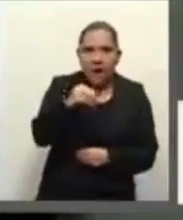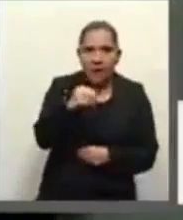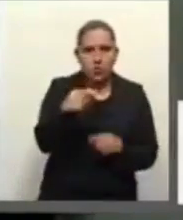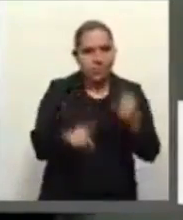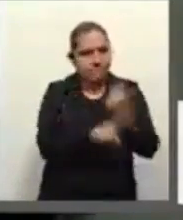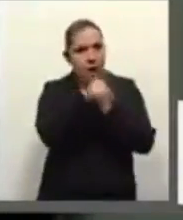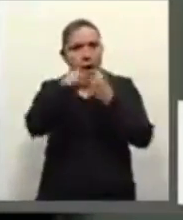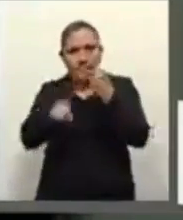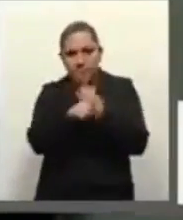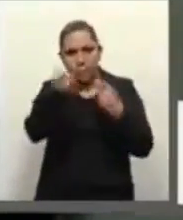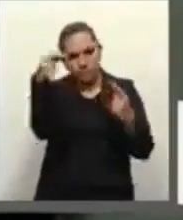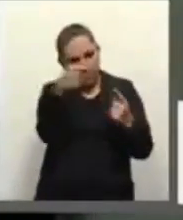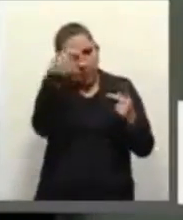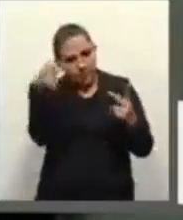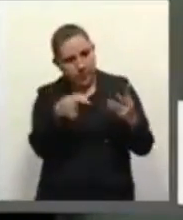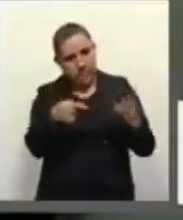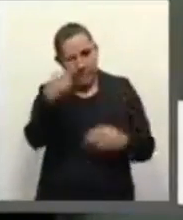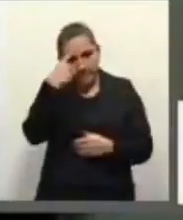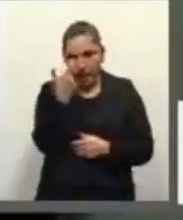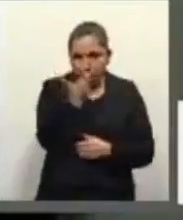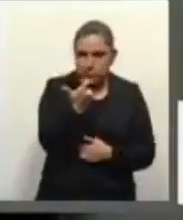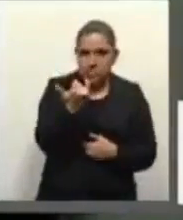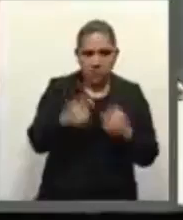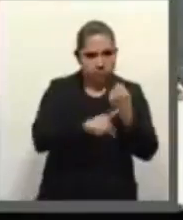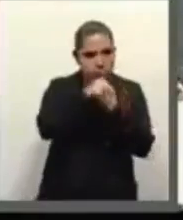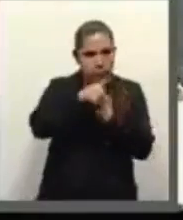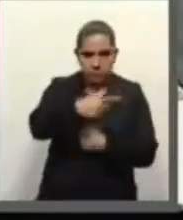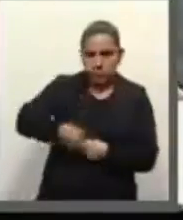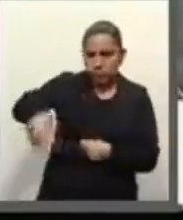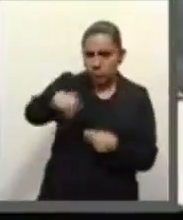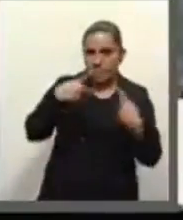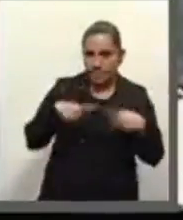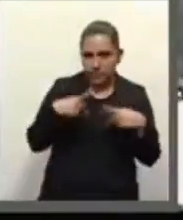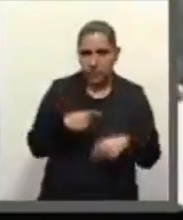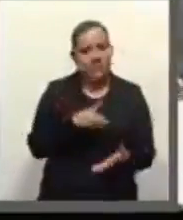erario, compañera diputada, y a la ciudadanía. Gracias, presidenta. Gracias, diputada.